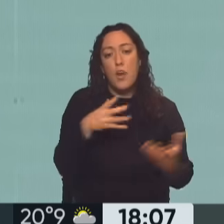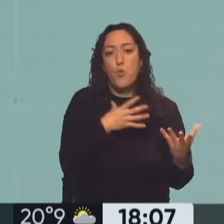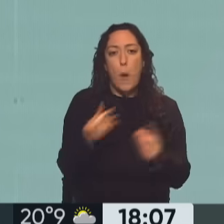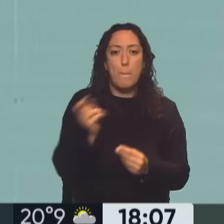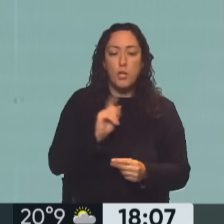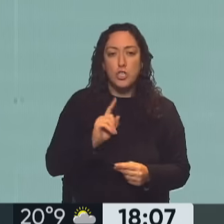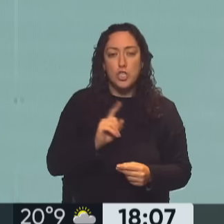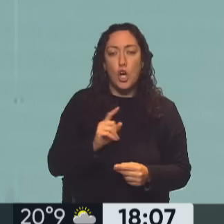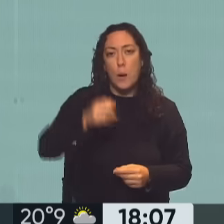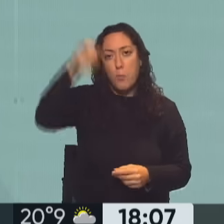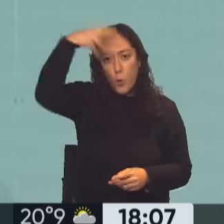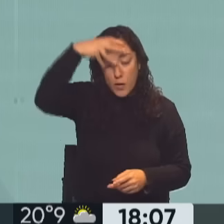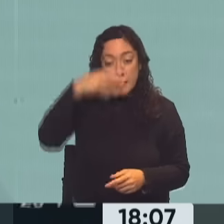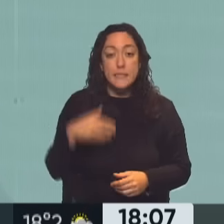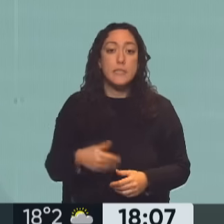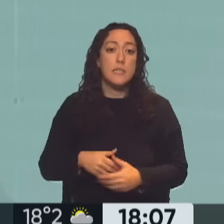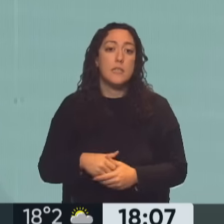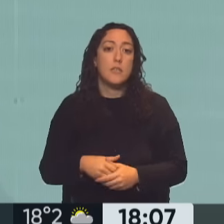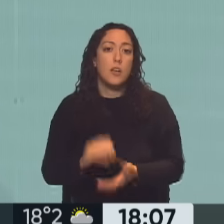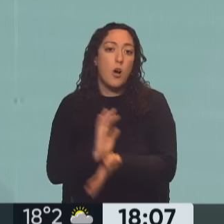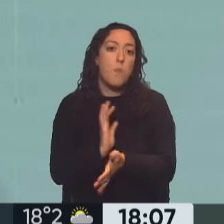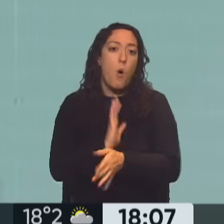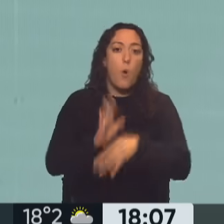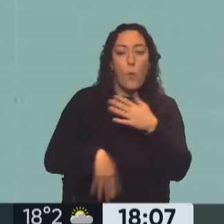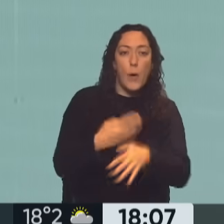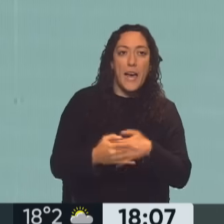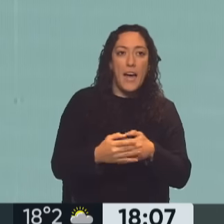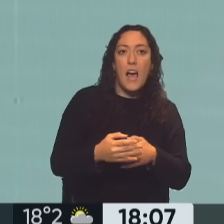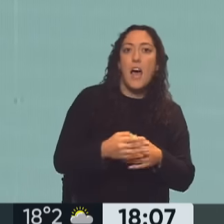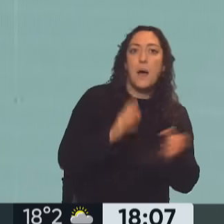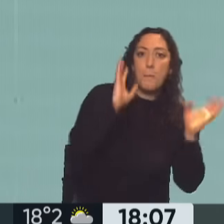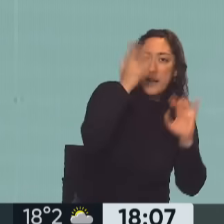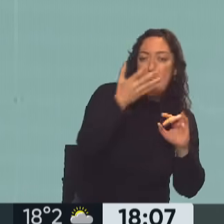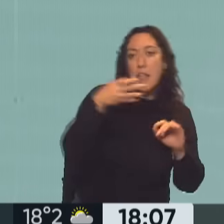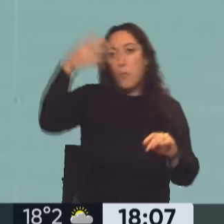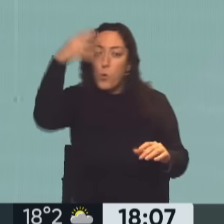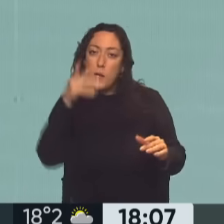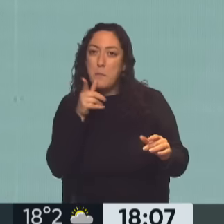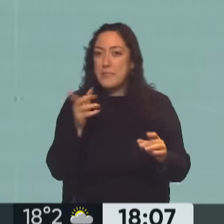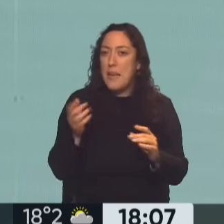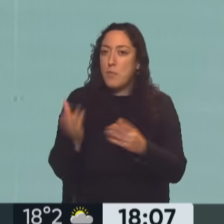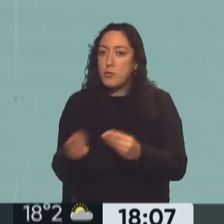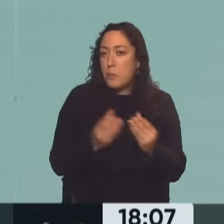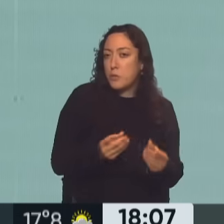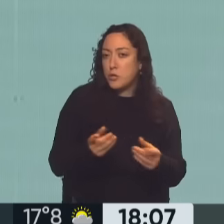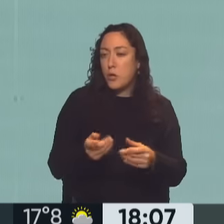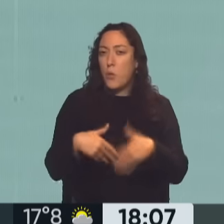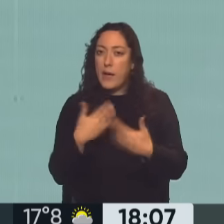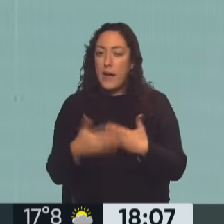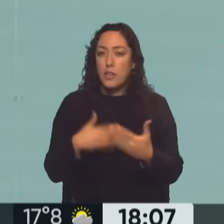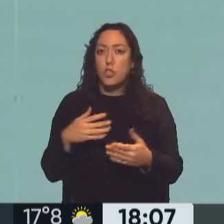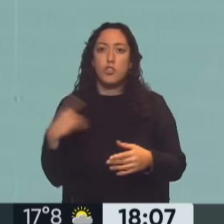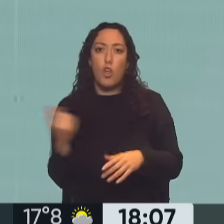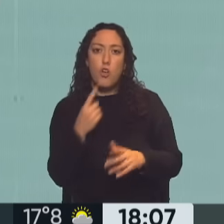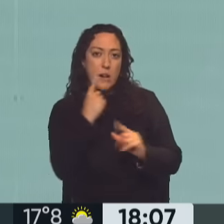debidamente a Patricia Bullrich y haberse prestado a este juego a dos puntas, podríamos decir, con Javier Milei. Después hay facturas para